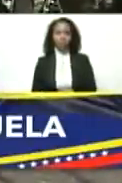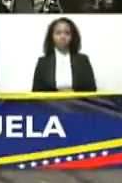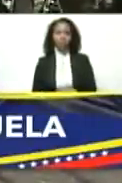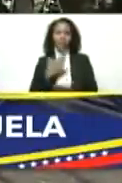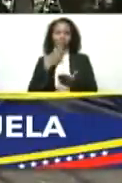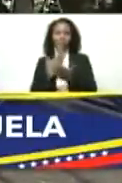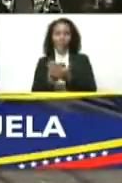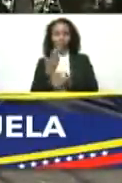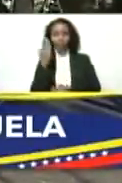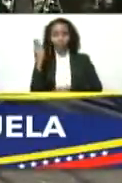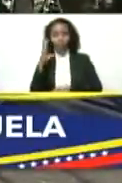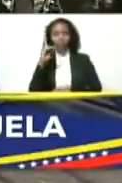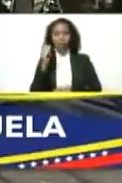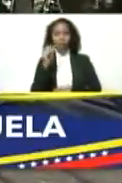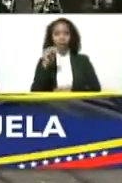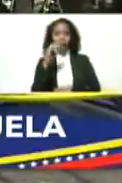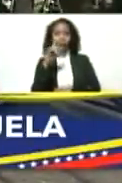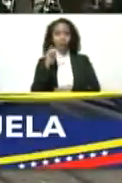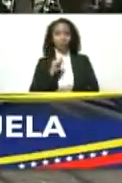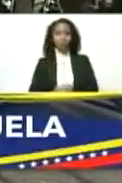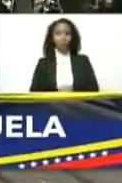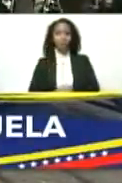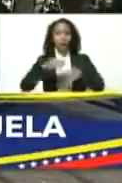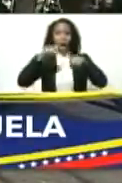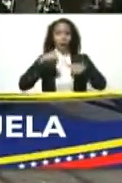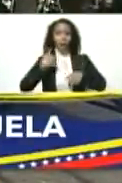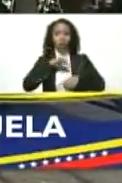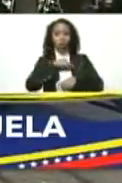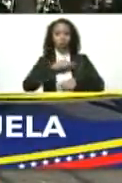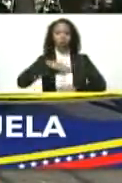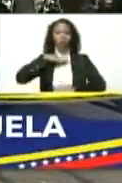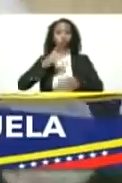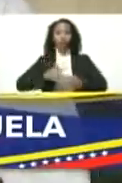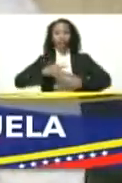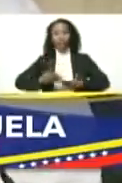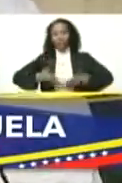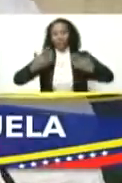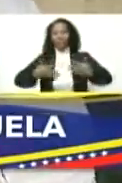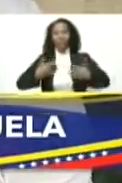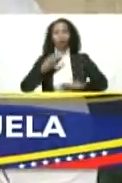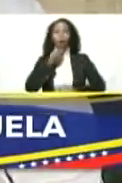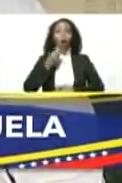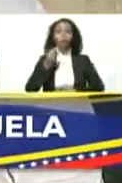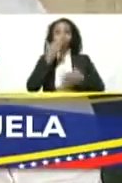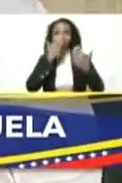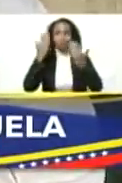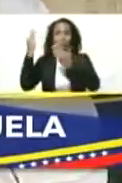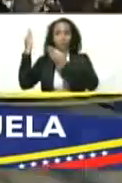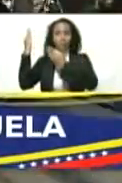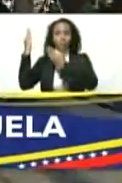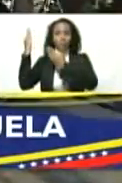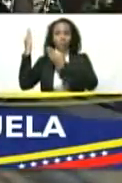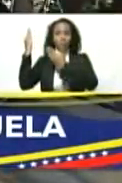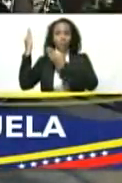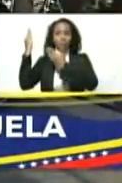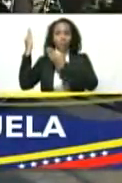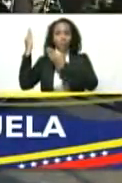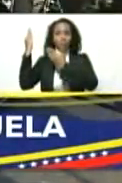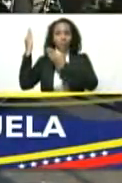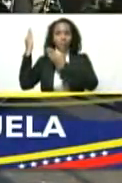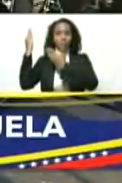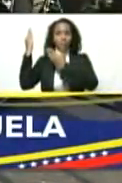Gracias a ti, Daniela. Bueno, aquí estamos, llenos de energía, llenos de juventud. Adelante, presidente.